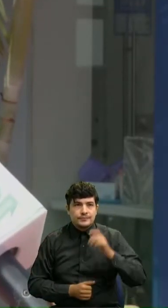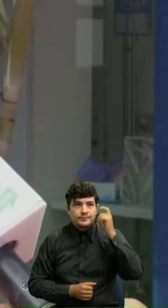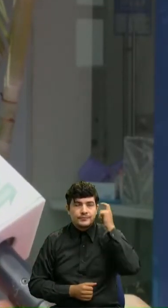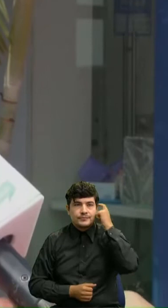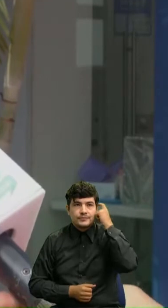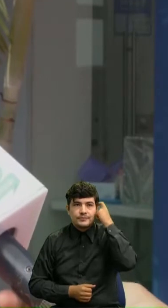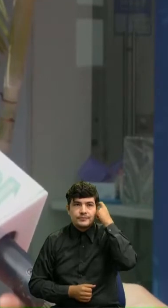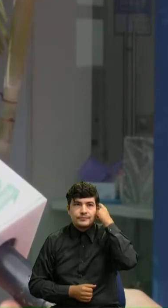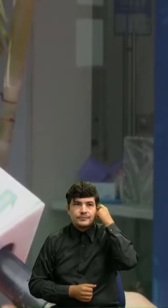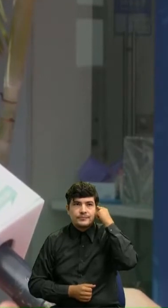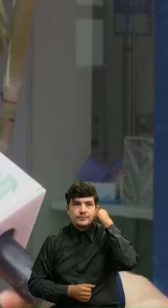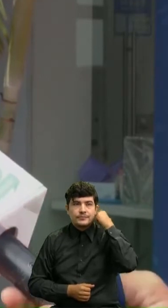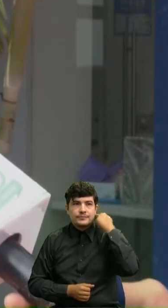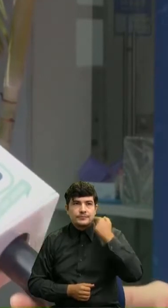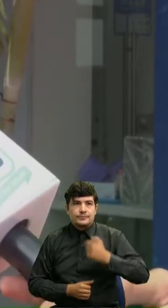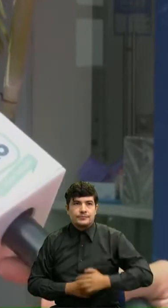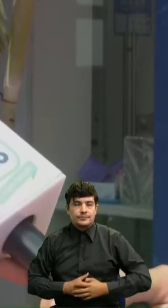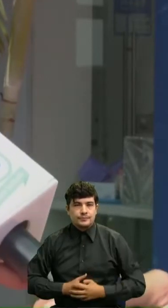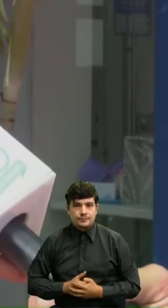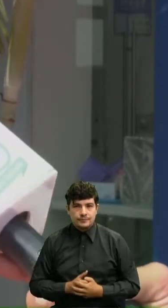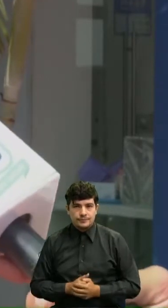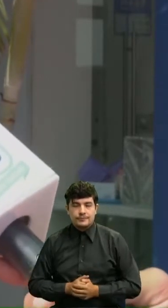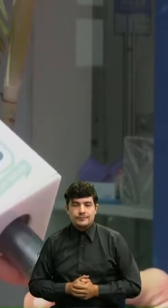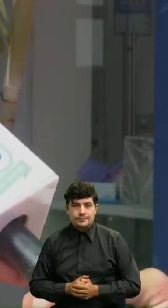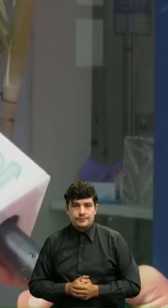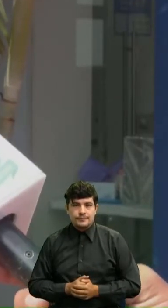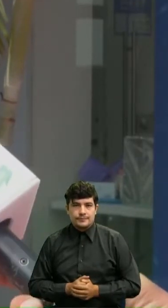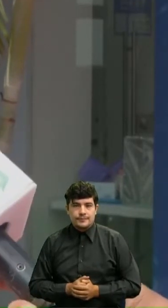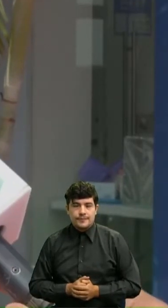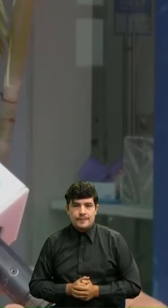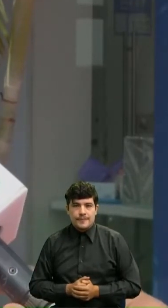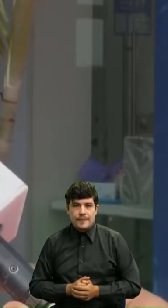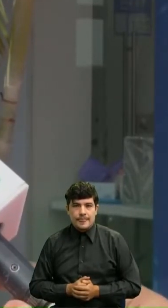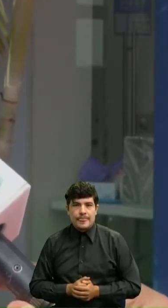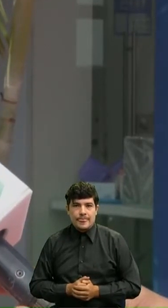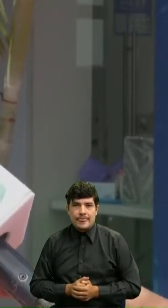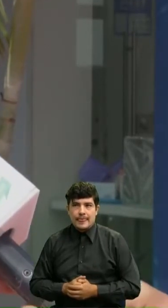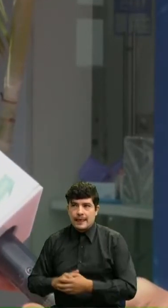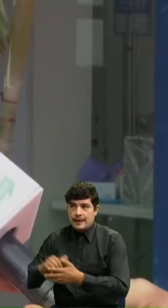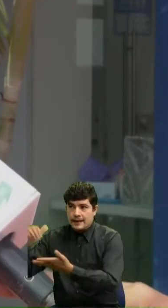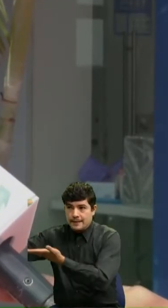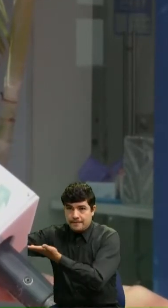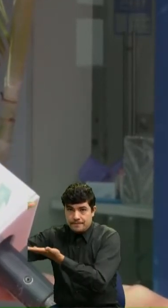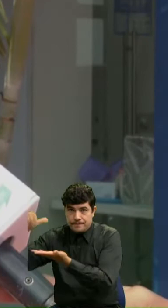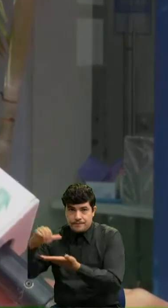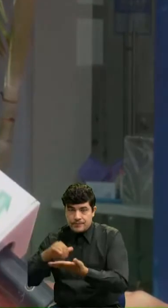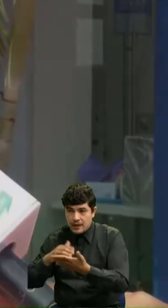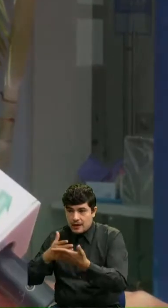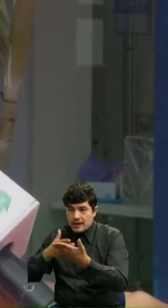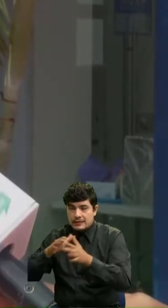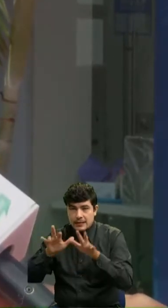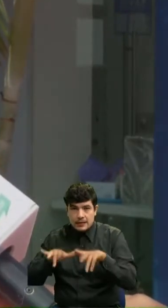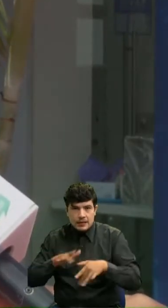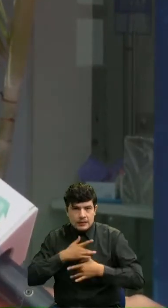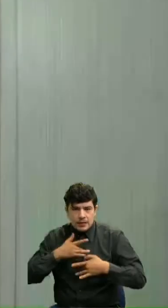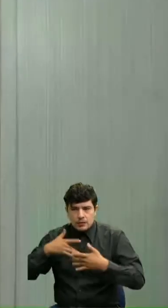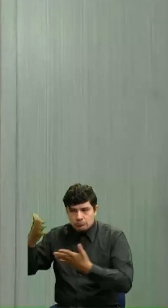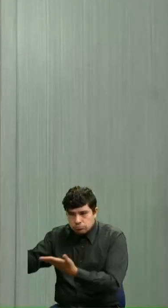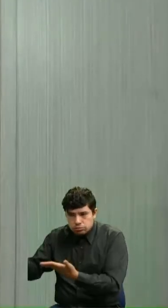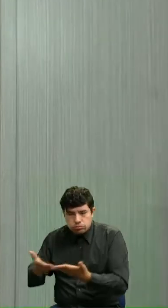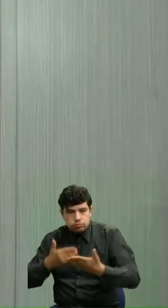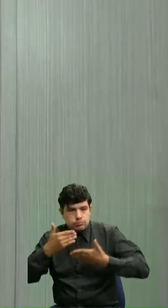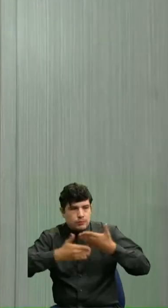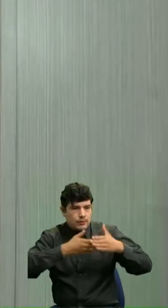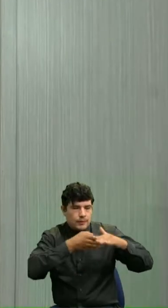salud a la parte de pay y se hace el traslado para la entidad donde se vayan a realizar las vacunas